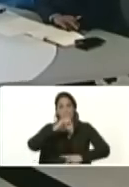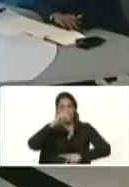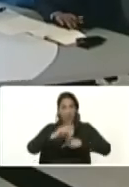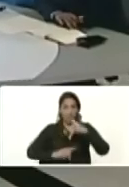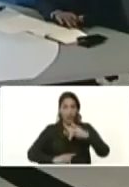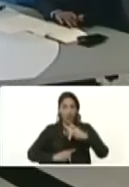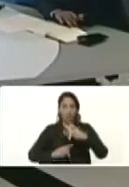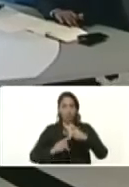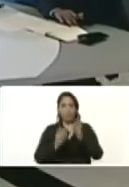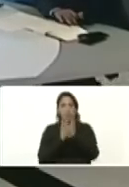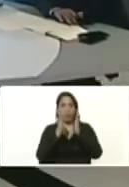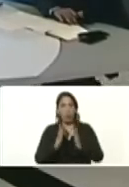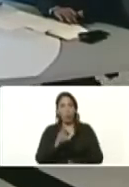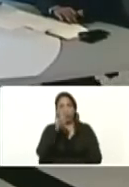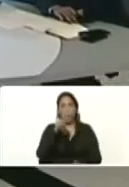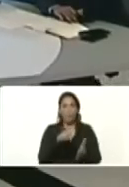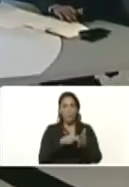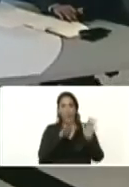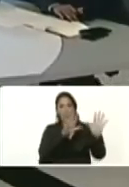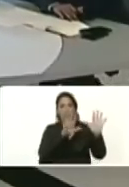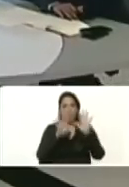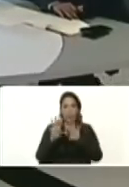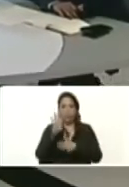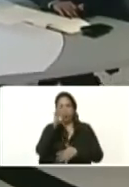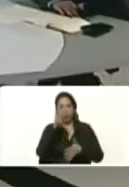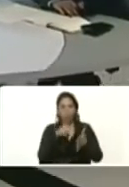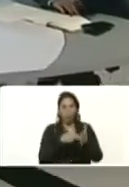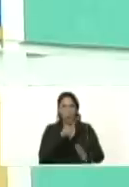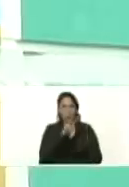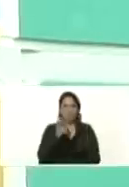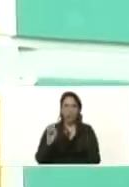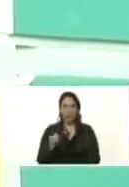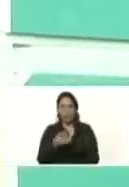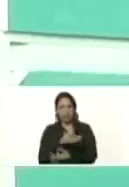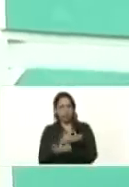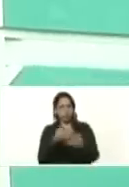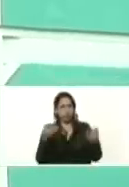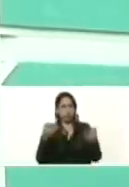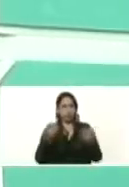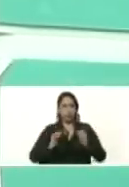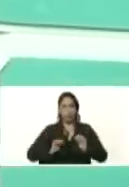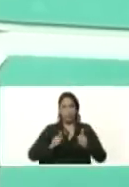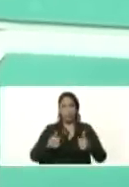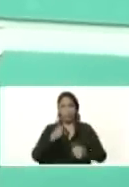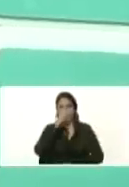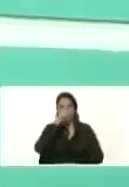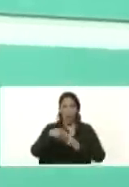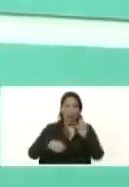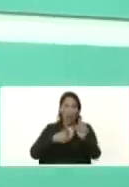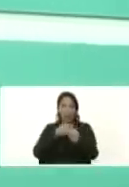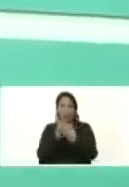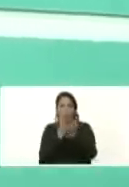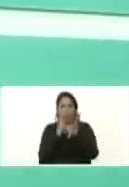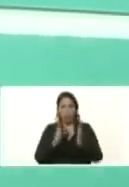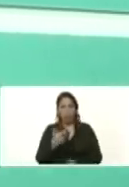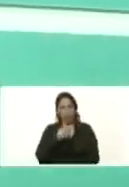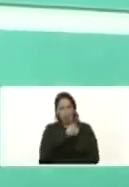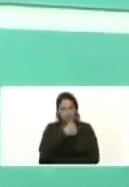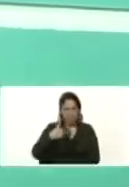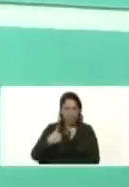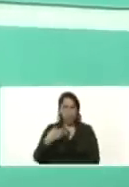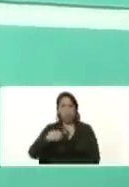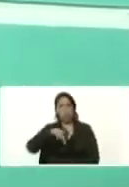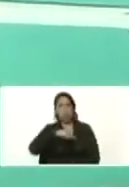escolar 2019 2020 el éxito del inicio del año escolar quisiera que nuestro gobernador